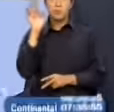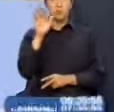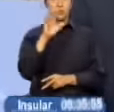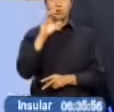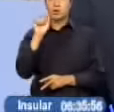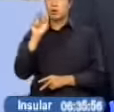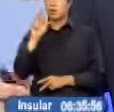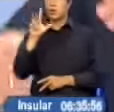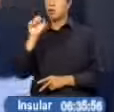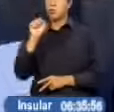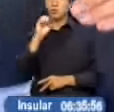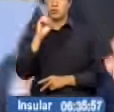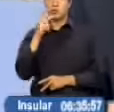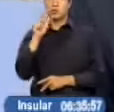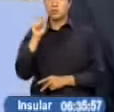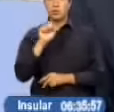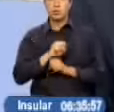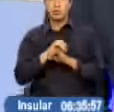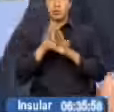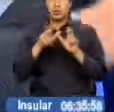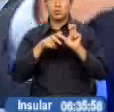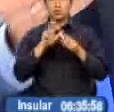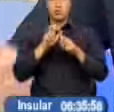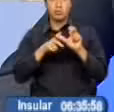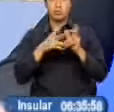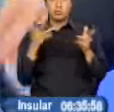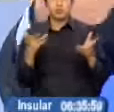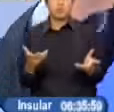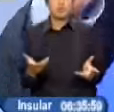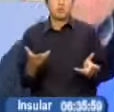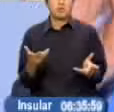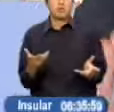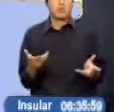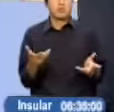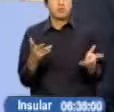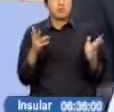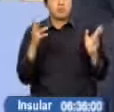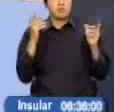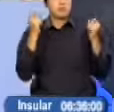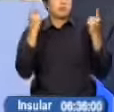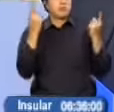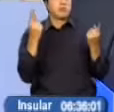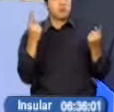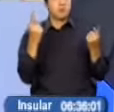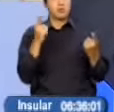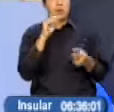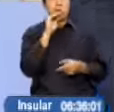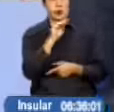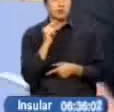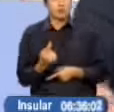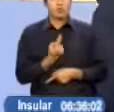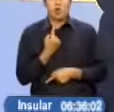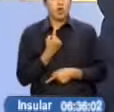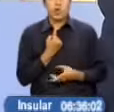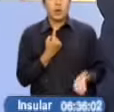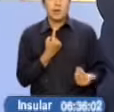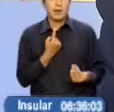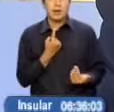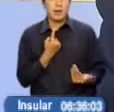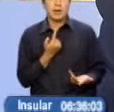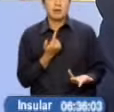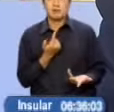carlos ochoa dice haga no extensivo a la código como que sonaría y lo trató de interpretar es con padres no me dejen solos